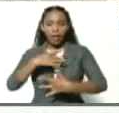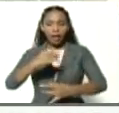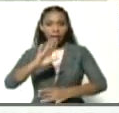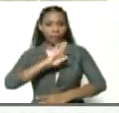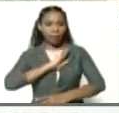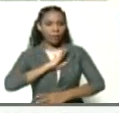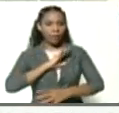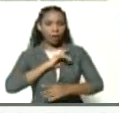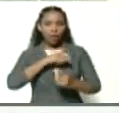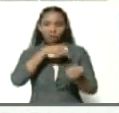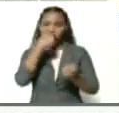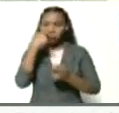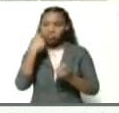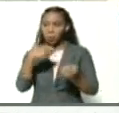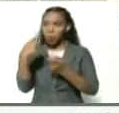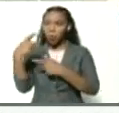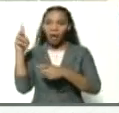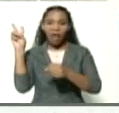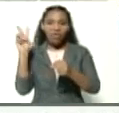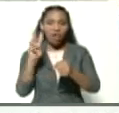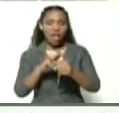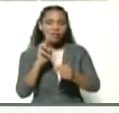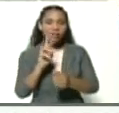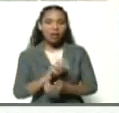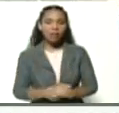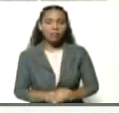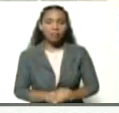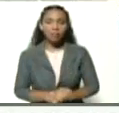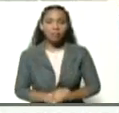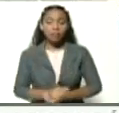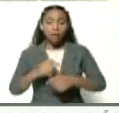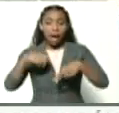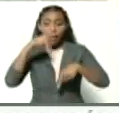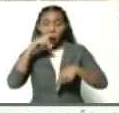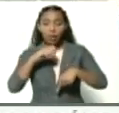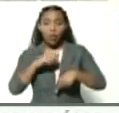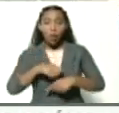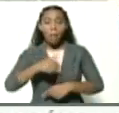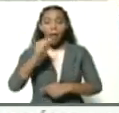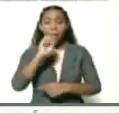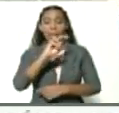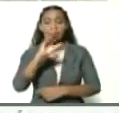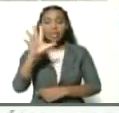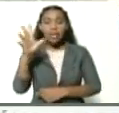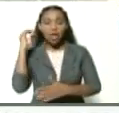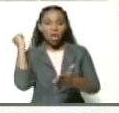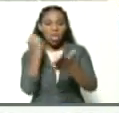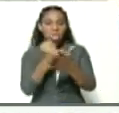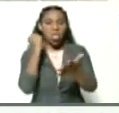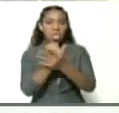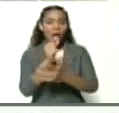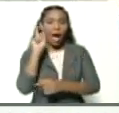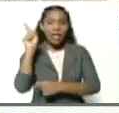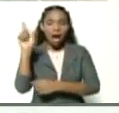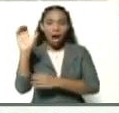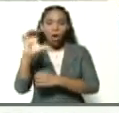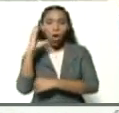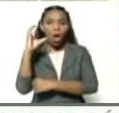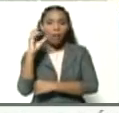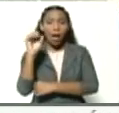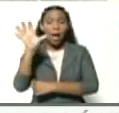en el narcotráfico, en la violencia. Este año van más de 25 masacres en Colombia. Un